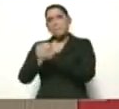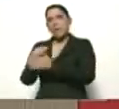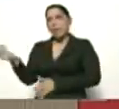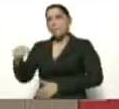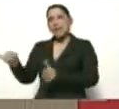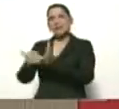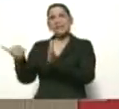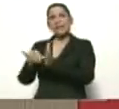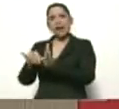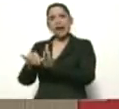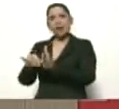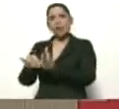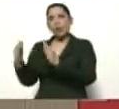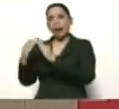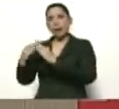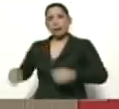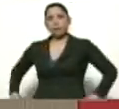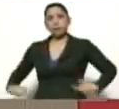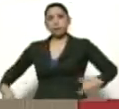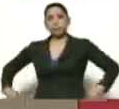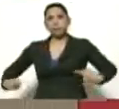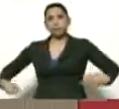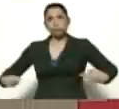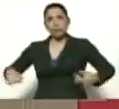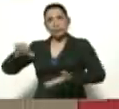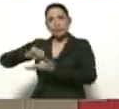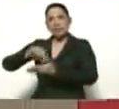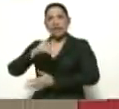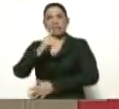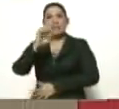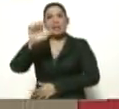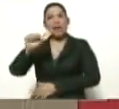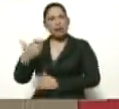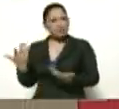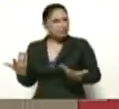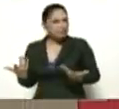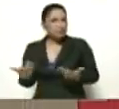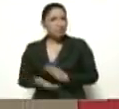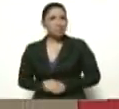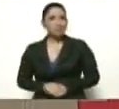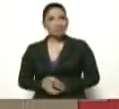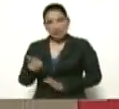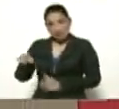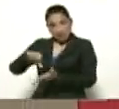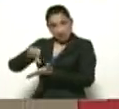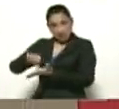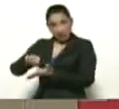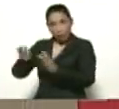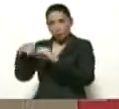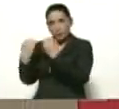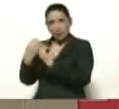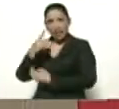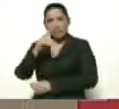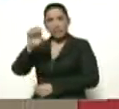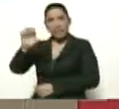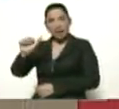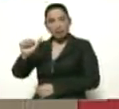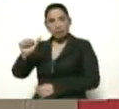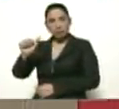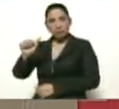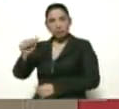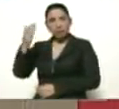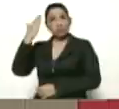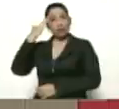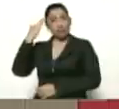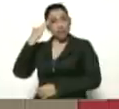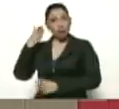finca doble rueda era una central de la dea y que esa central de la dea que estaba allí pues sabía